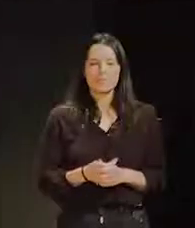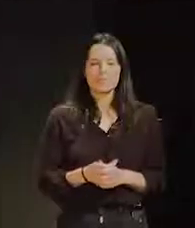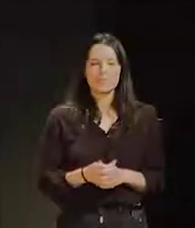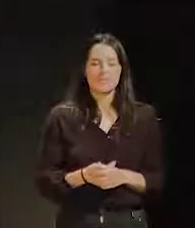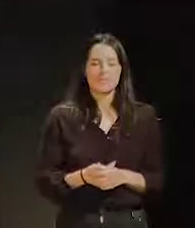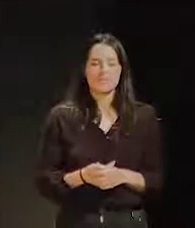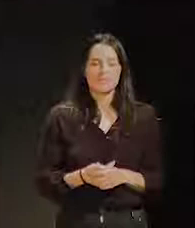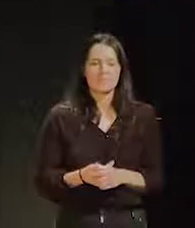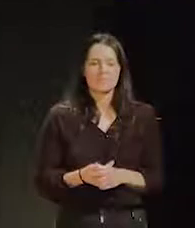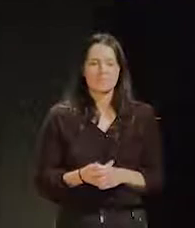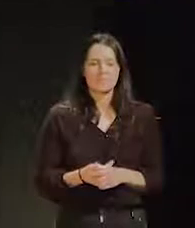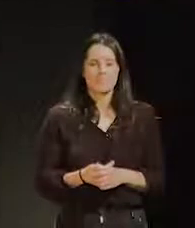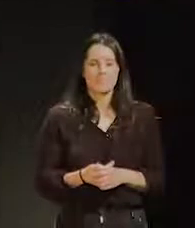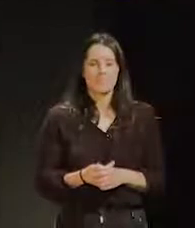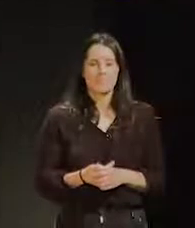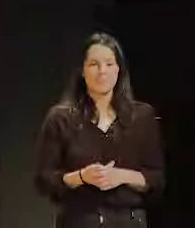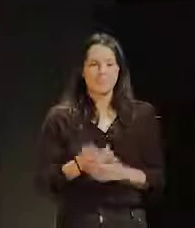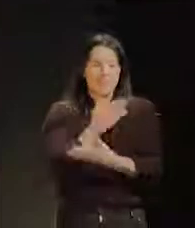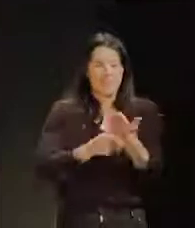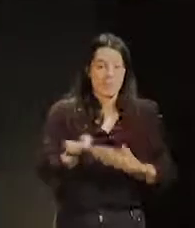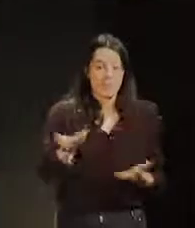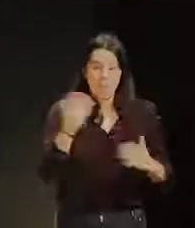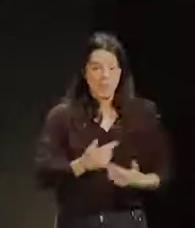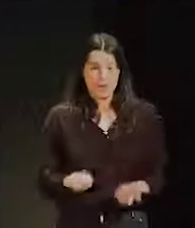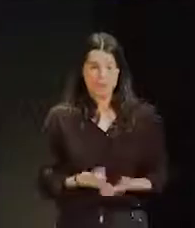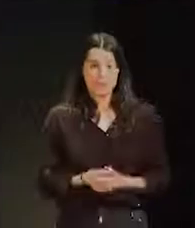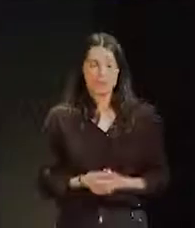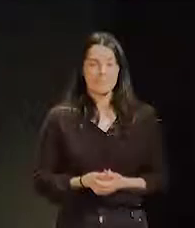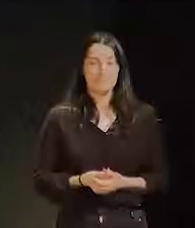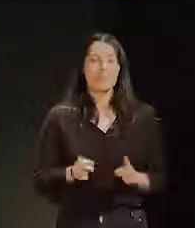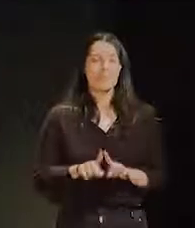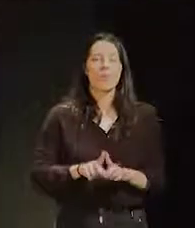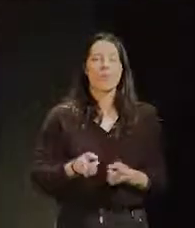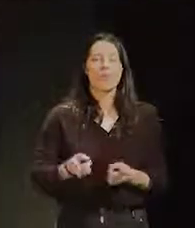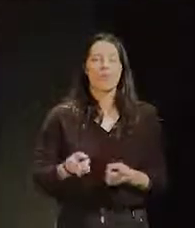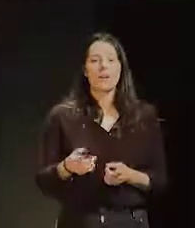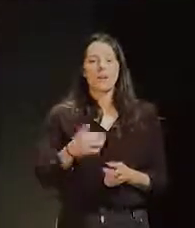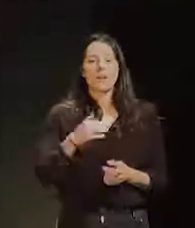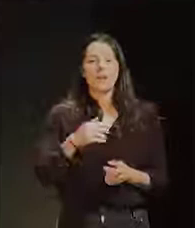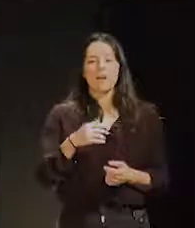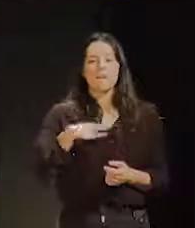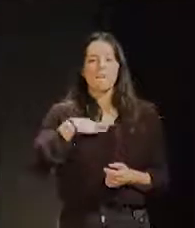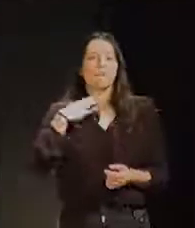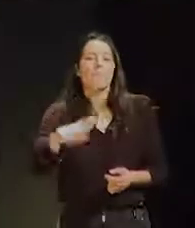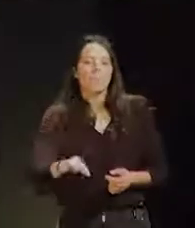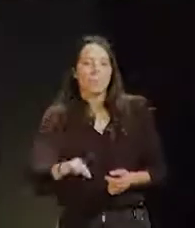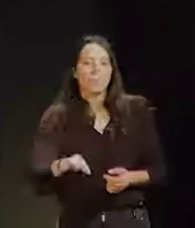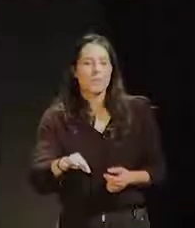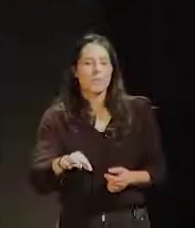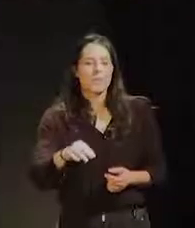Directoras. Y con discapacidad. Es como que no es una posibilidad contemplada.